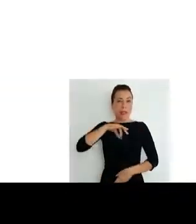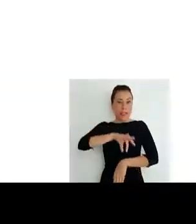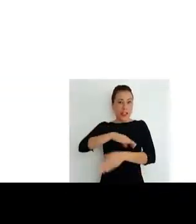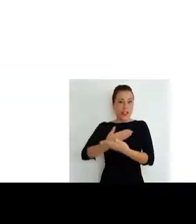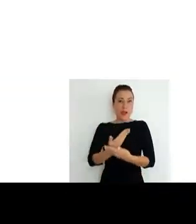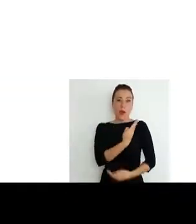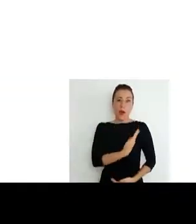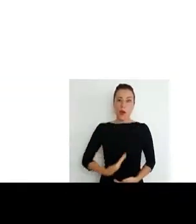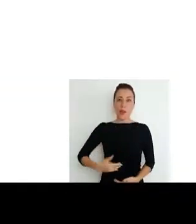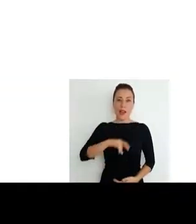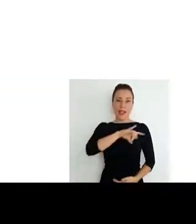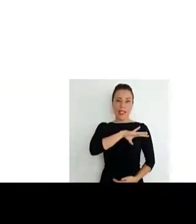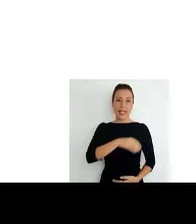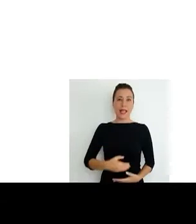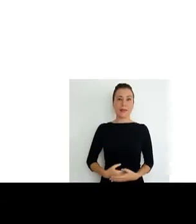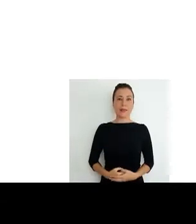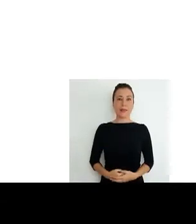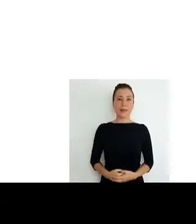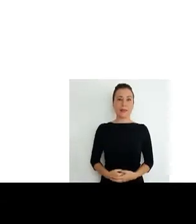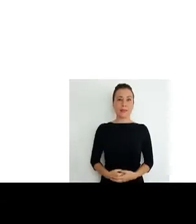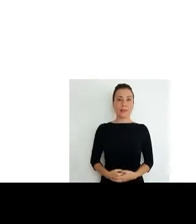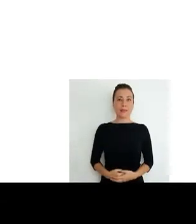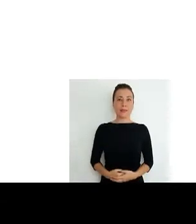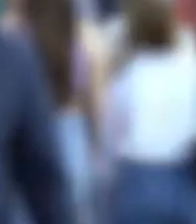Ministerio de Salud, Gobierno de Chile.